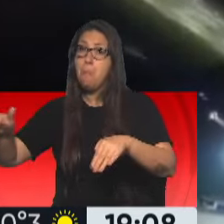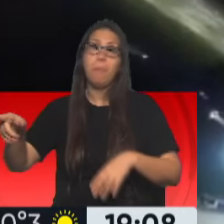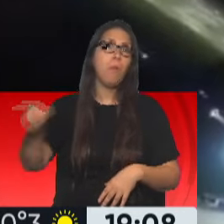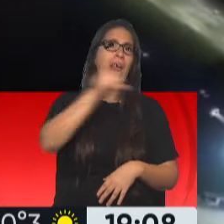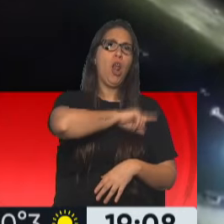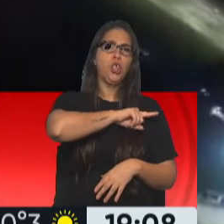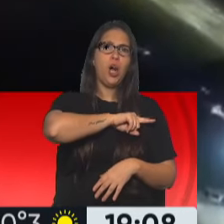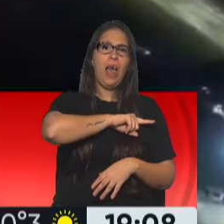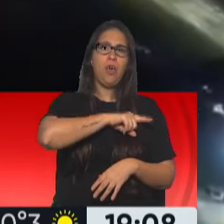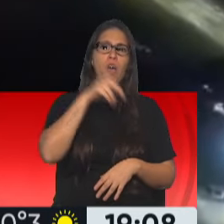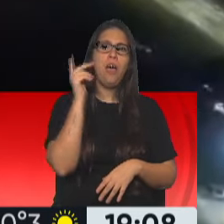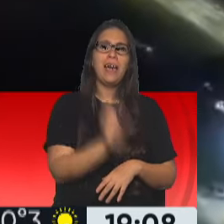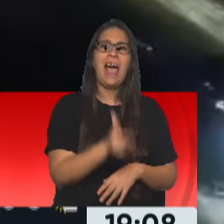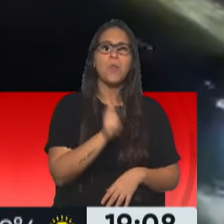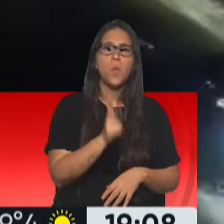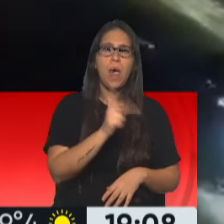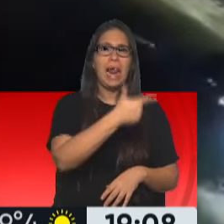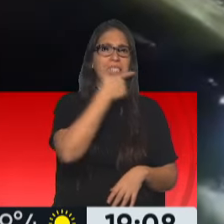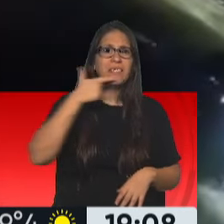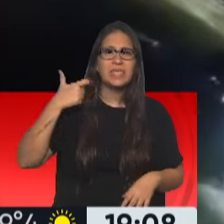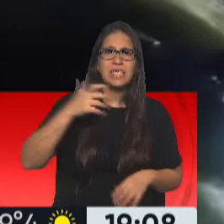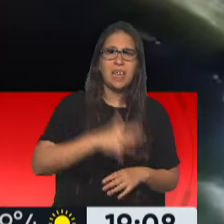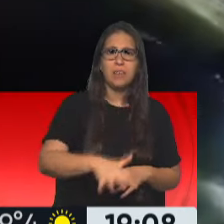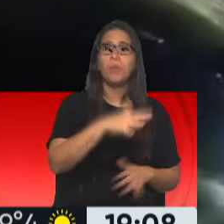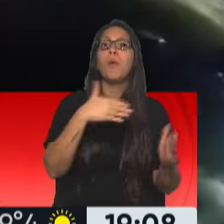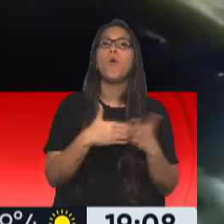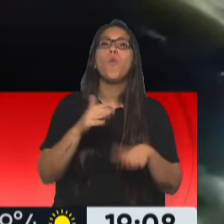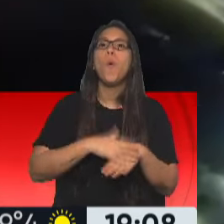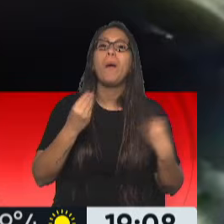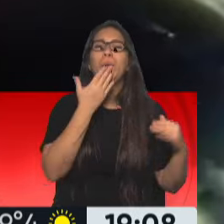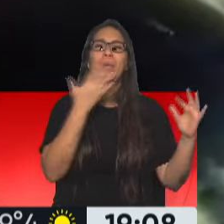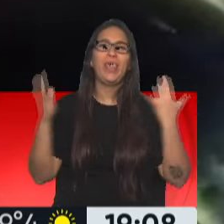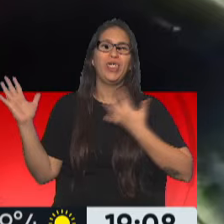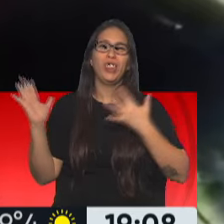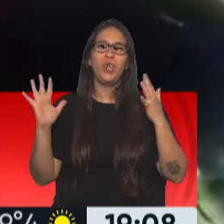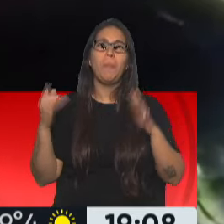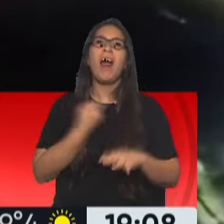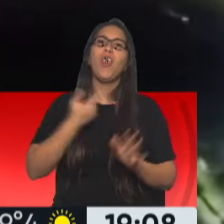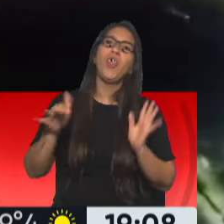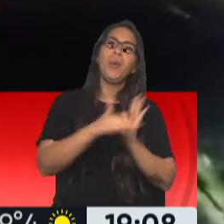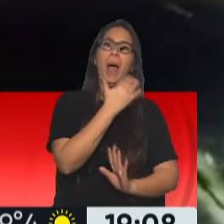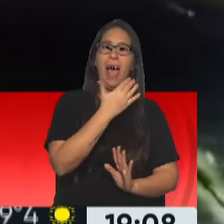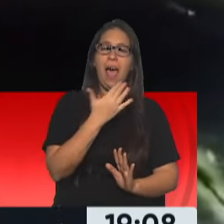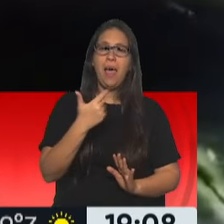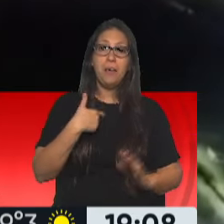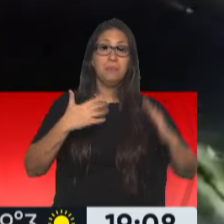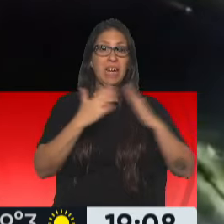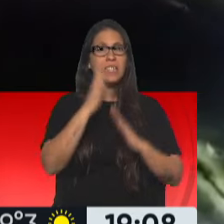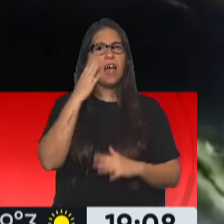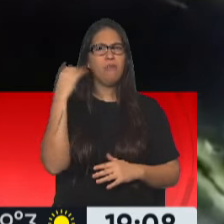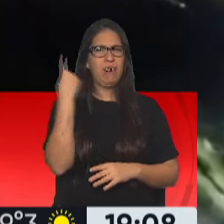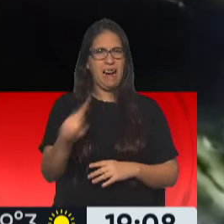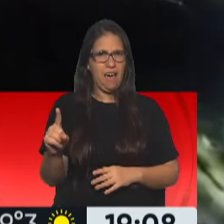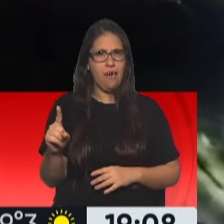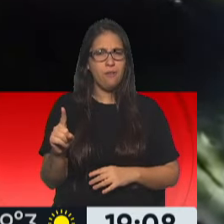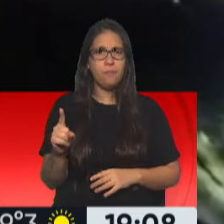estamos hablando... Claro, porque tenía que ver con la de intensidad 30 del y pico de viento y la dirección kilómetros. del viento, ¿no? Exactamente. Y bueno, en mi casa sucedió algo muy extraño,